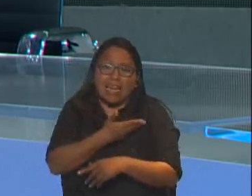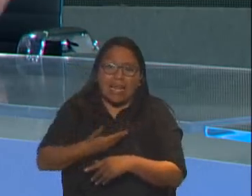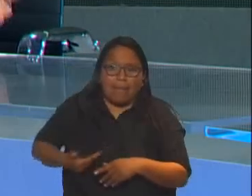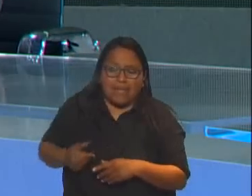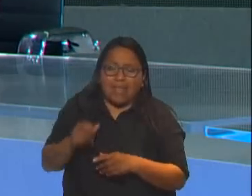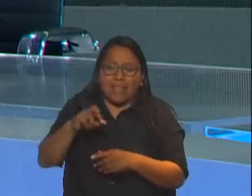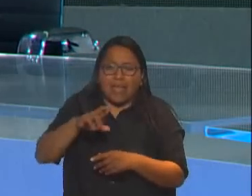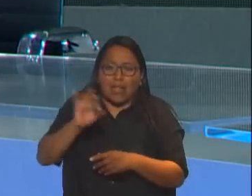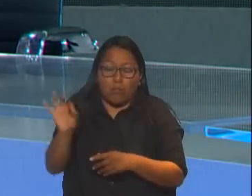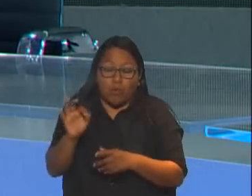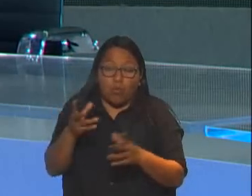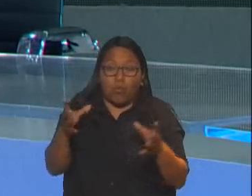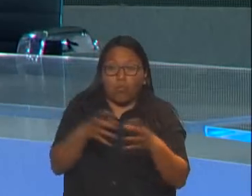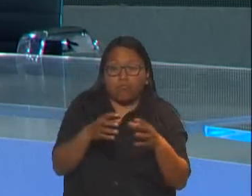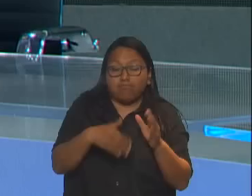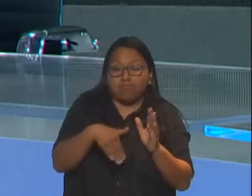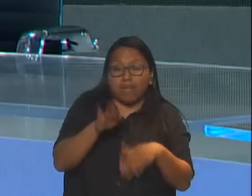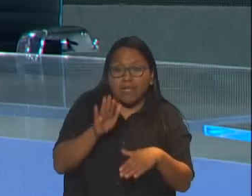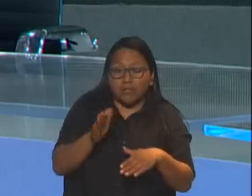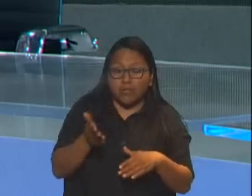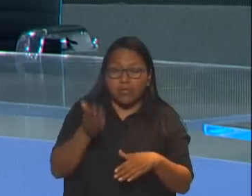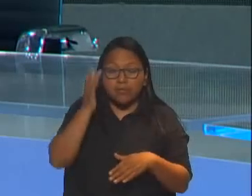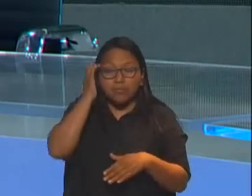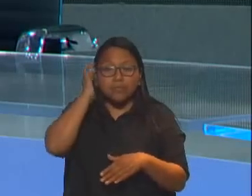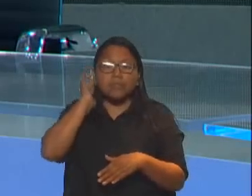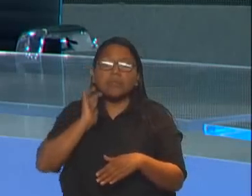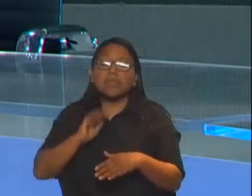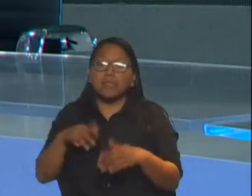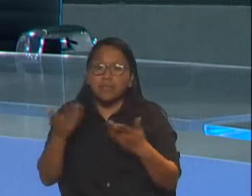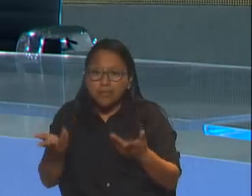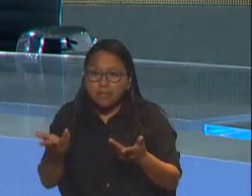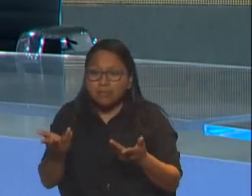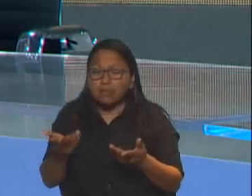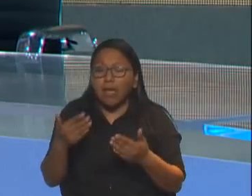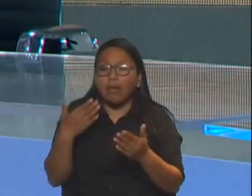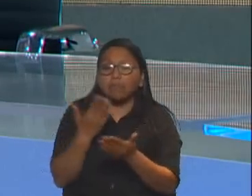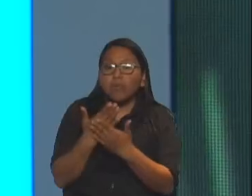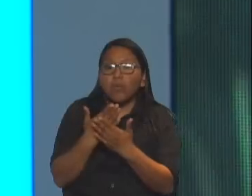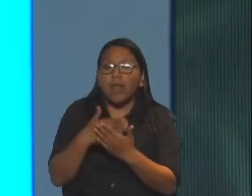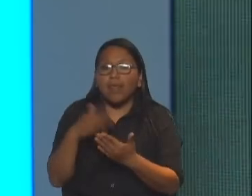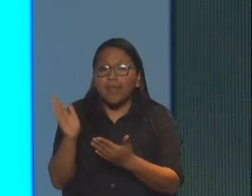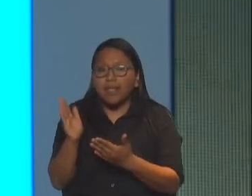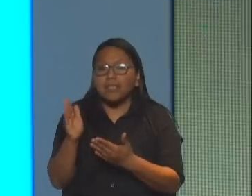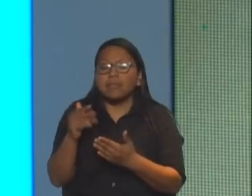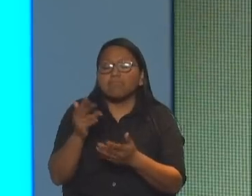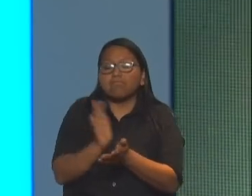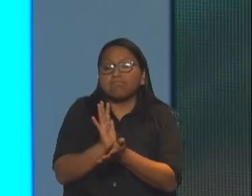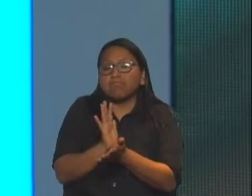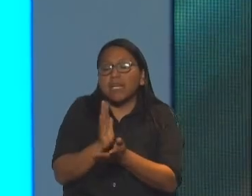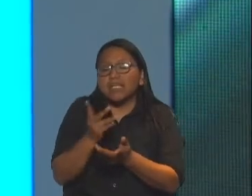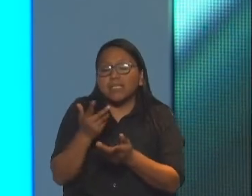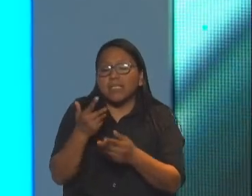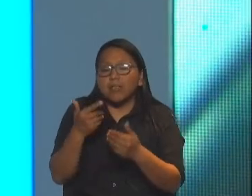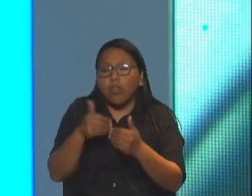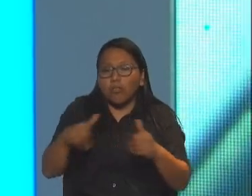uno de los partidos mayoritarios entre dos juntos por el cambio sí sí hay una derecha que parecería que no tiene límites quisiera citar la